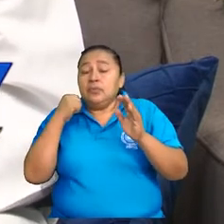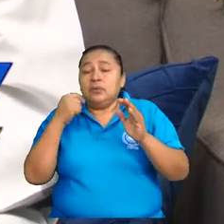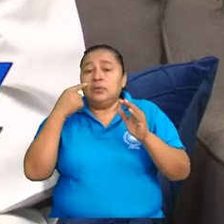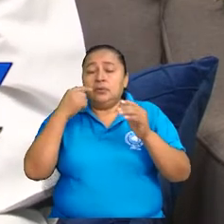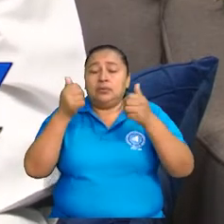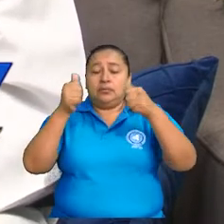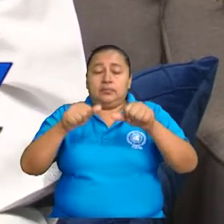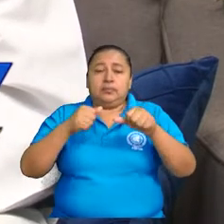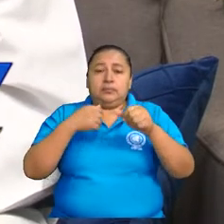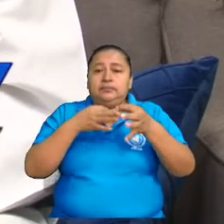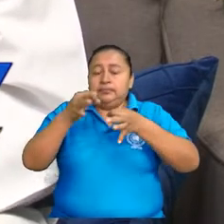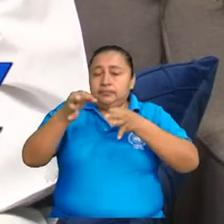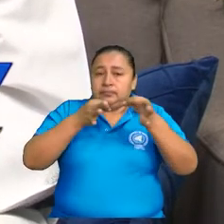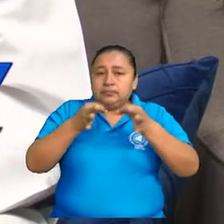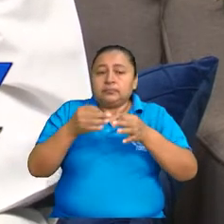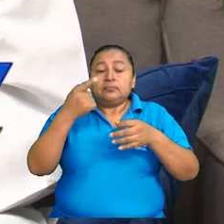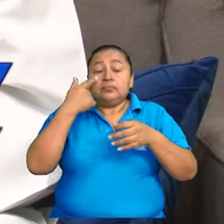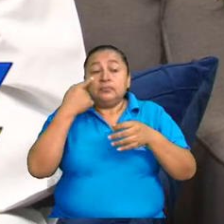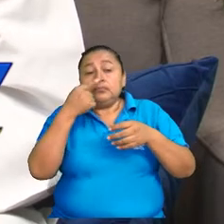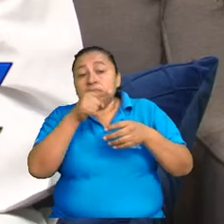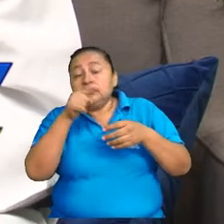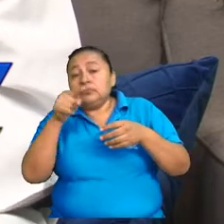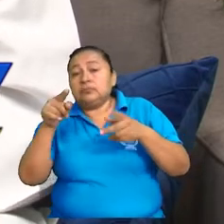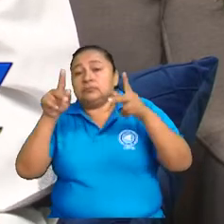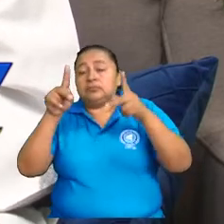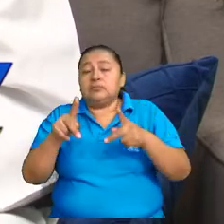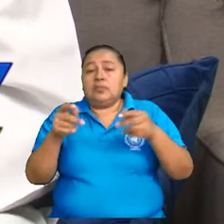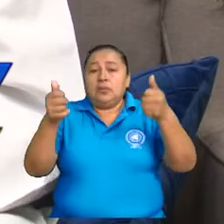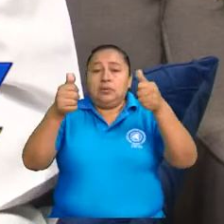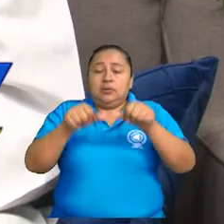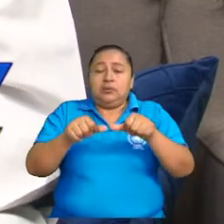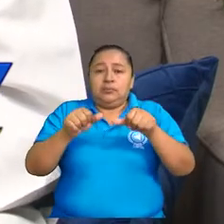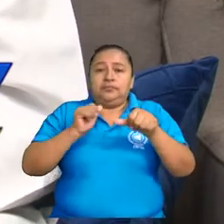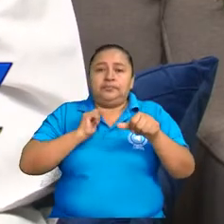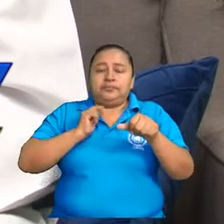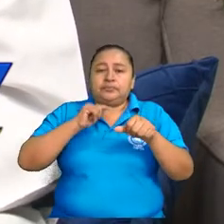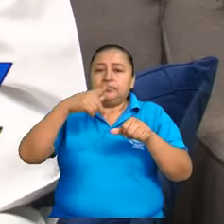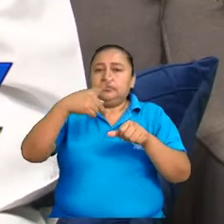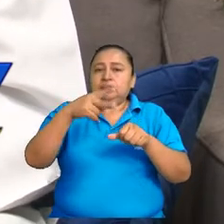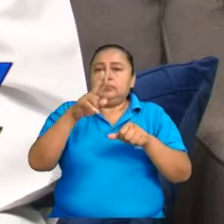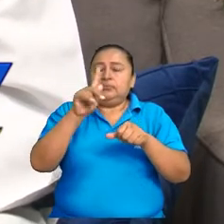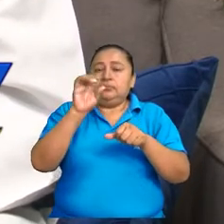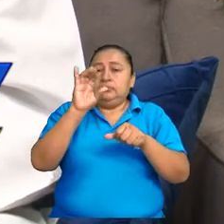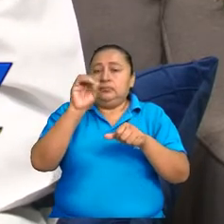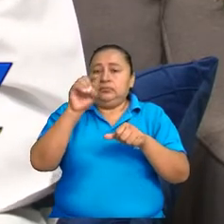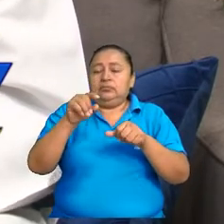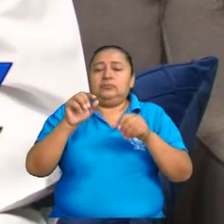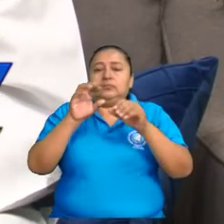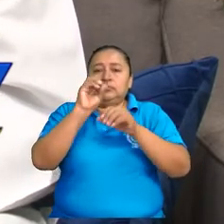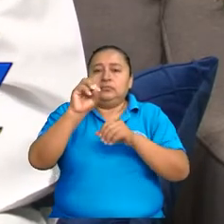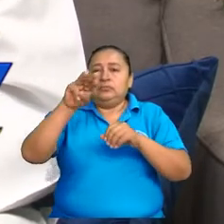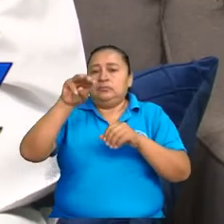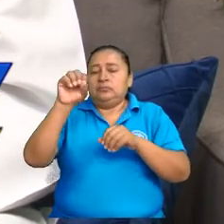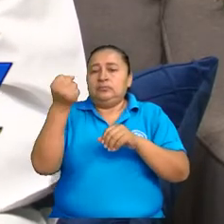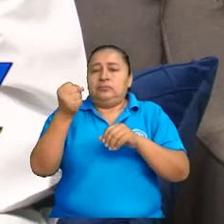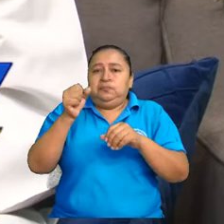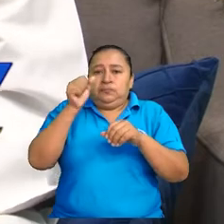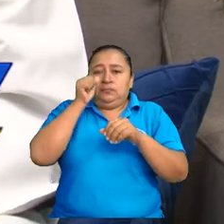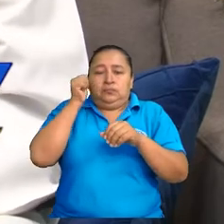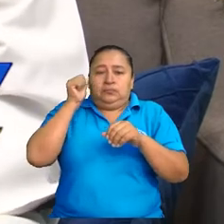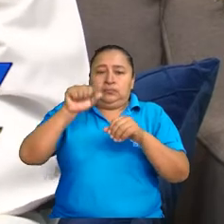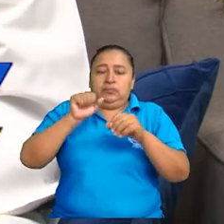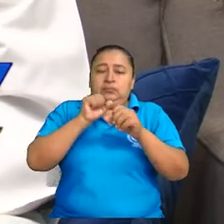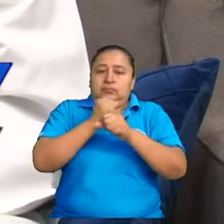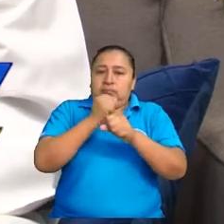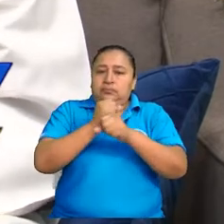según definición de caso establecido en los protocolos de la Organización Mundial de la Salud, ¿verdad? Entonces, basado